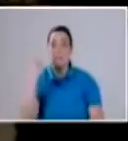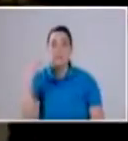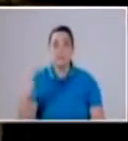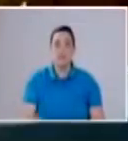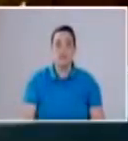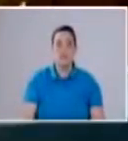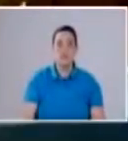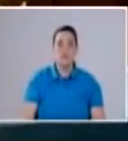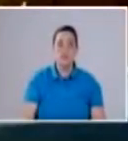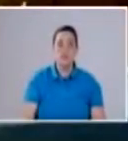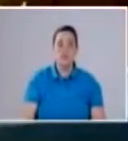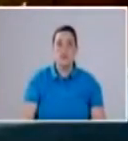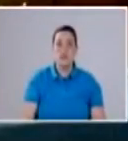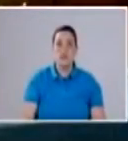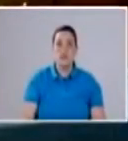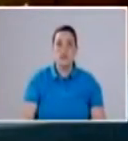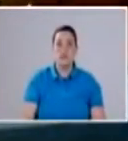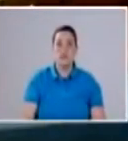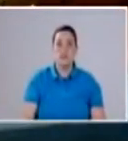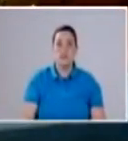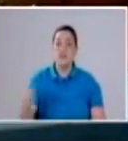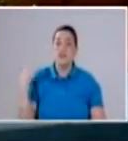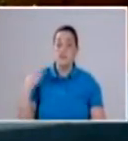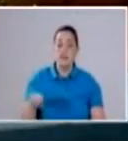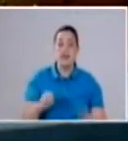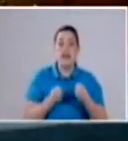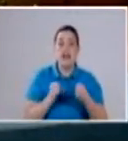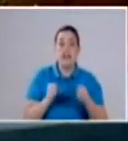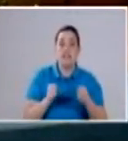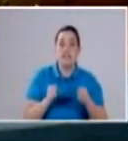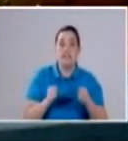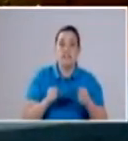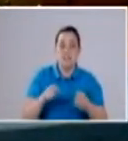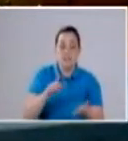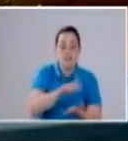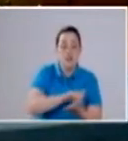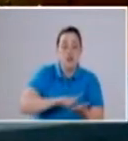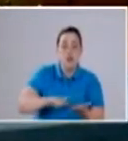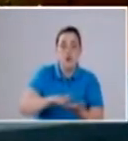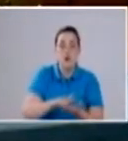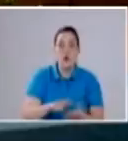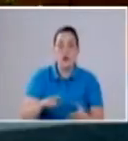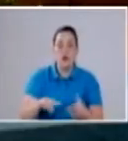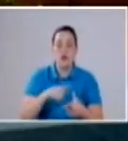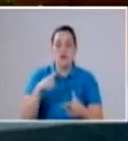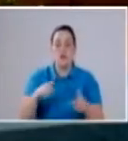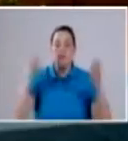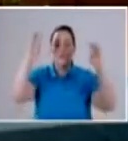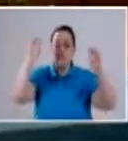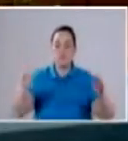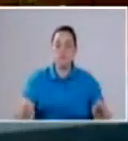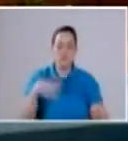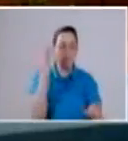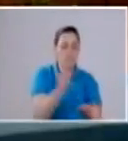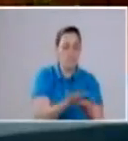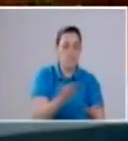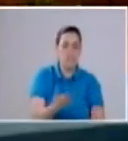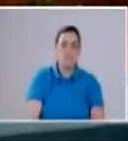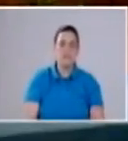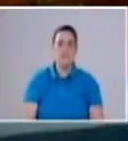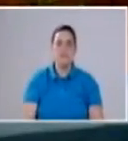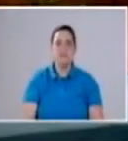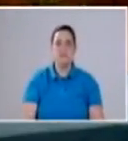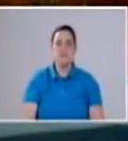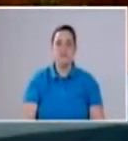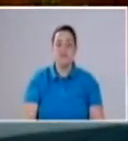acá, pongan un servidor atrás, porque para cuando se caiga, ¿eh? Ya es la religión de los que se